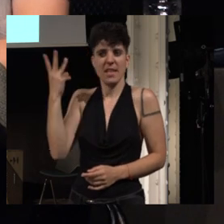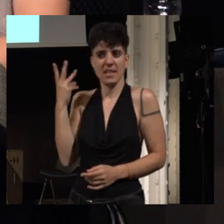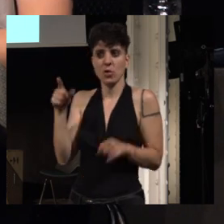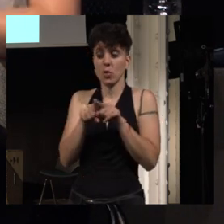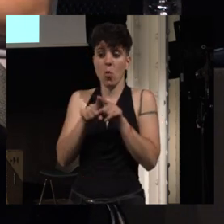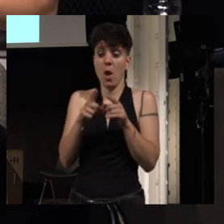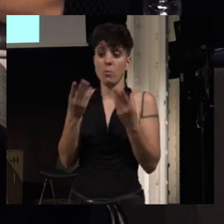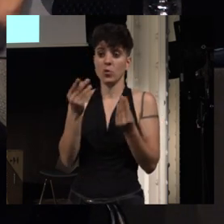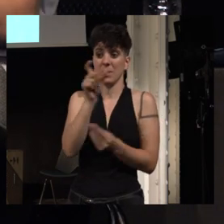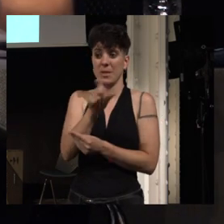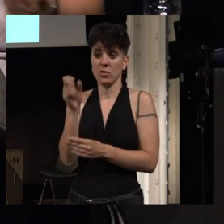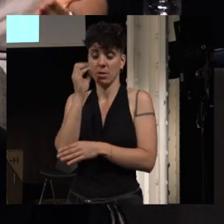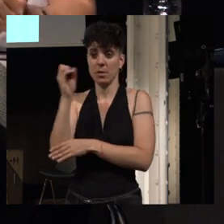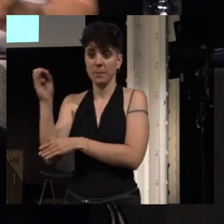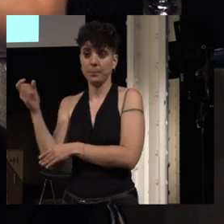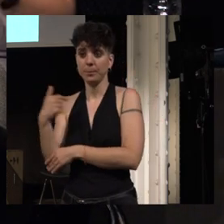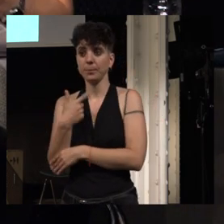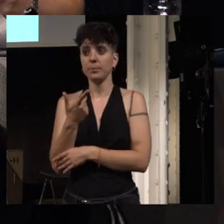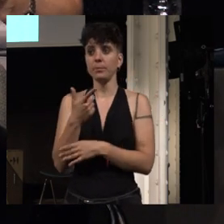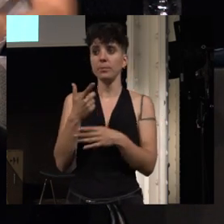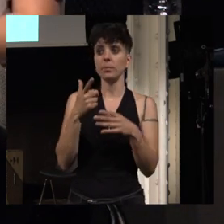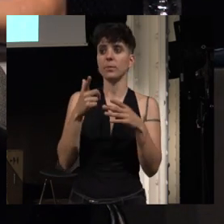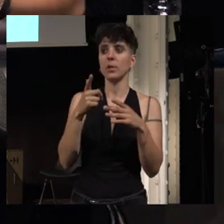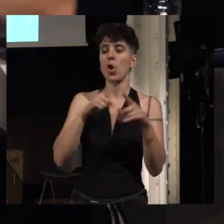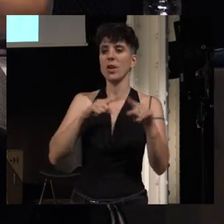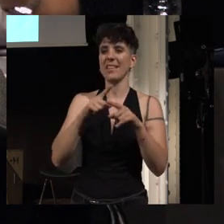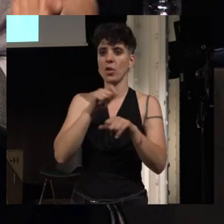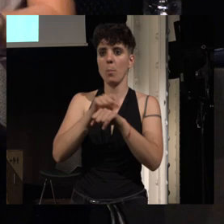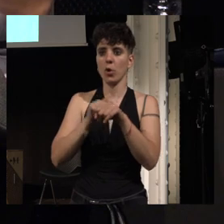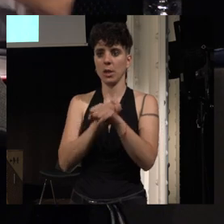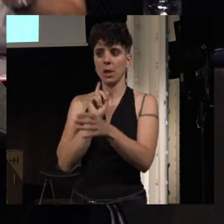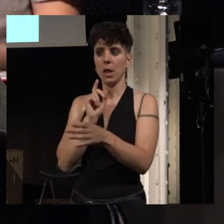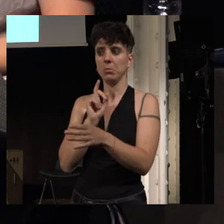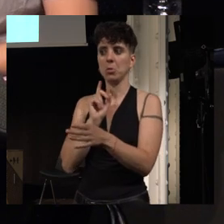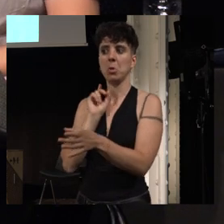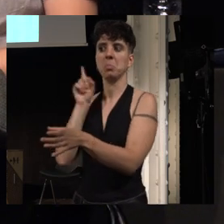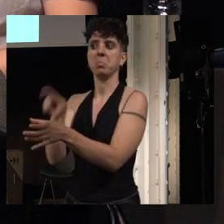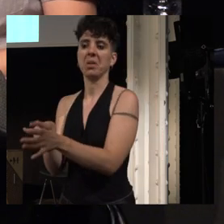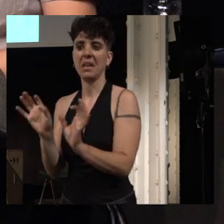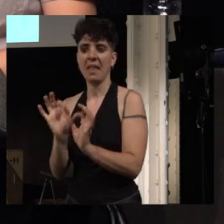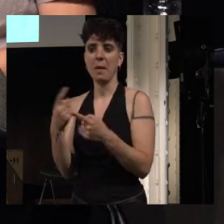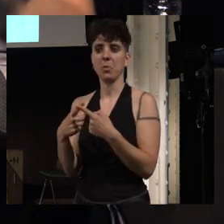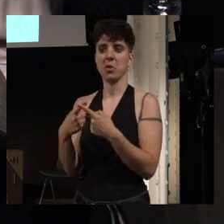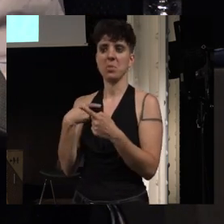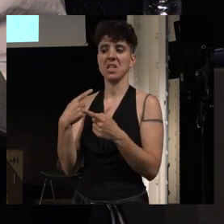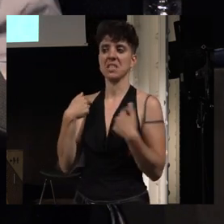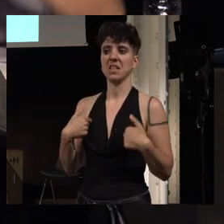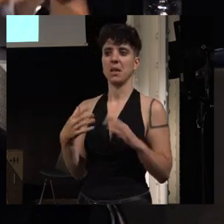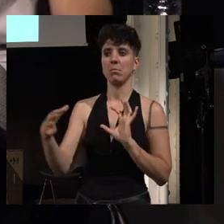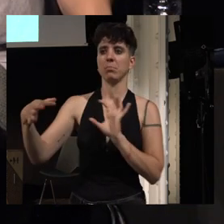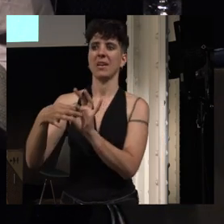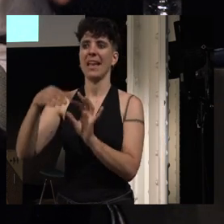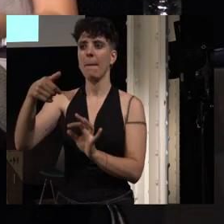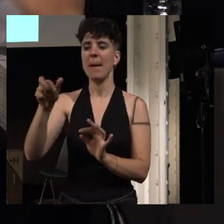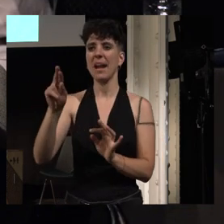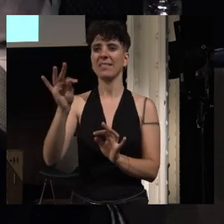han intervenido, no me había aproximado a ninguna organización política para participar porque no me sentía interpelado, y Marta Cruells, que está por ahí al